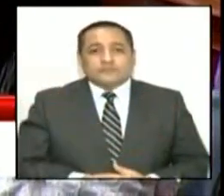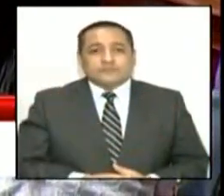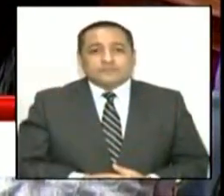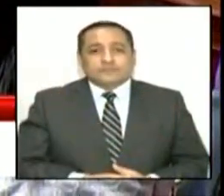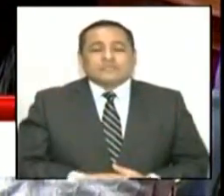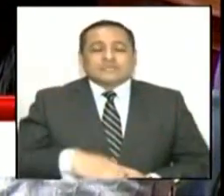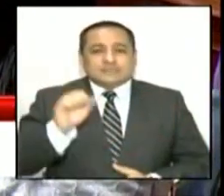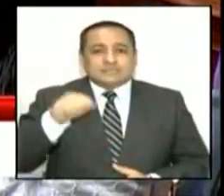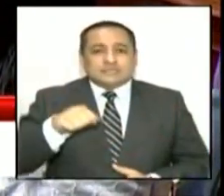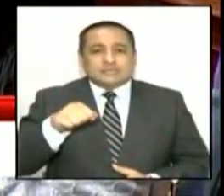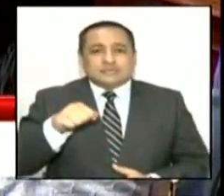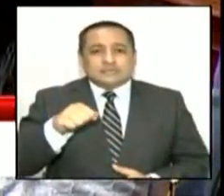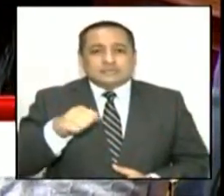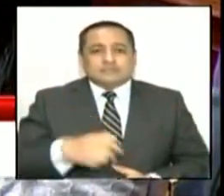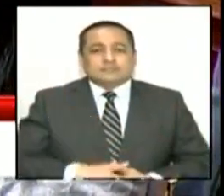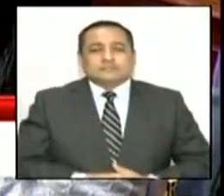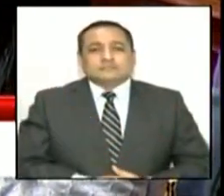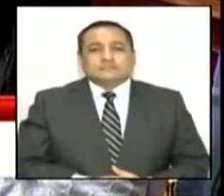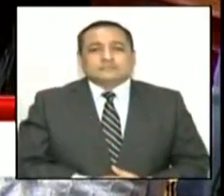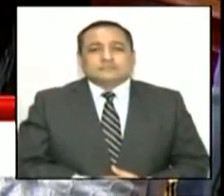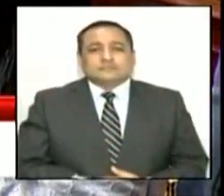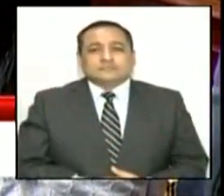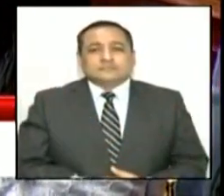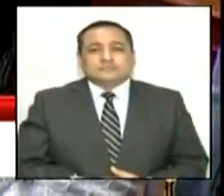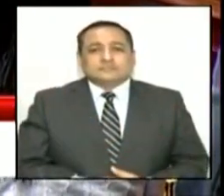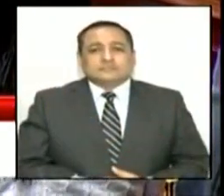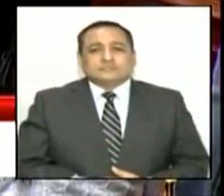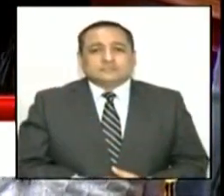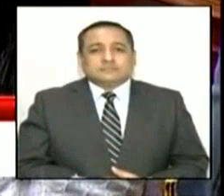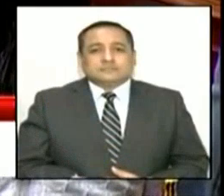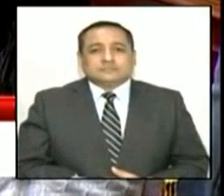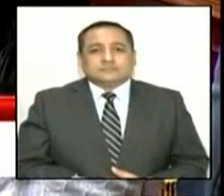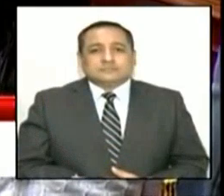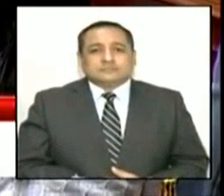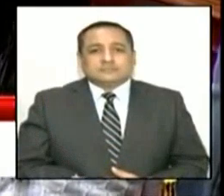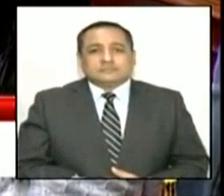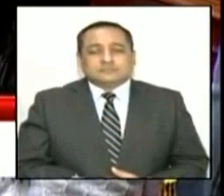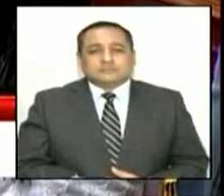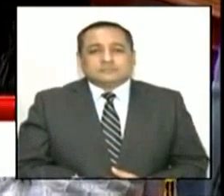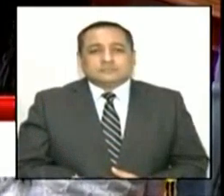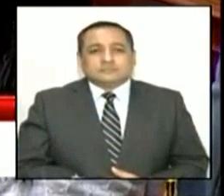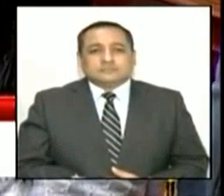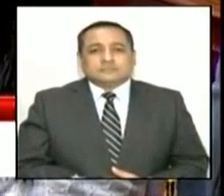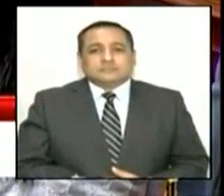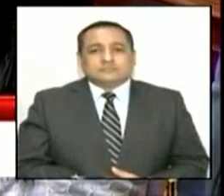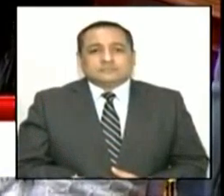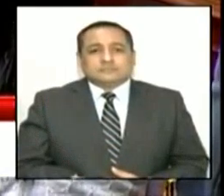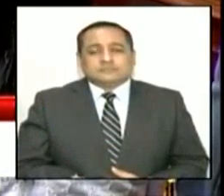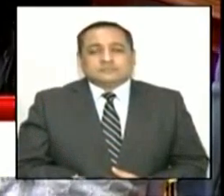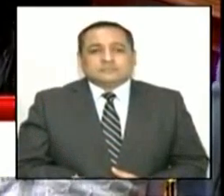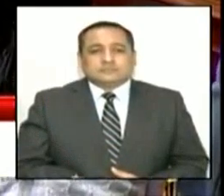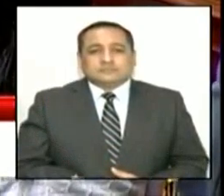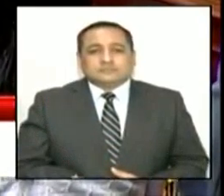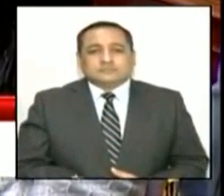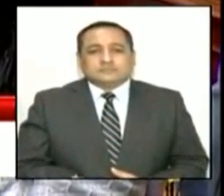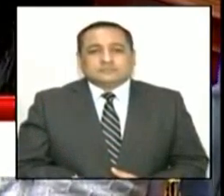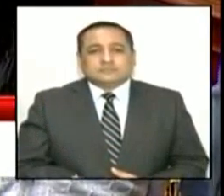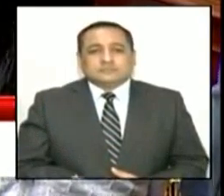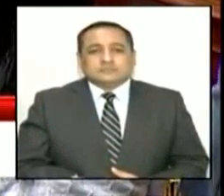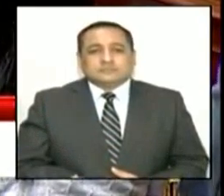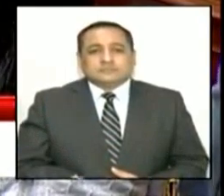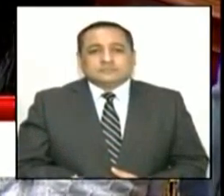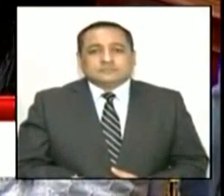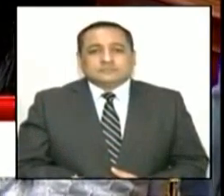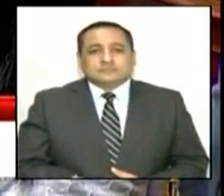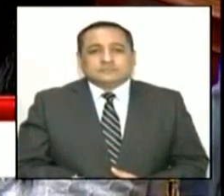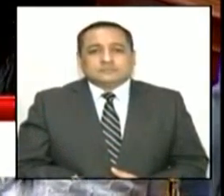2020-2021? Ari, llapan perusuyupi, llactamasikunapaj, warmipaj jaripaj, llapayankupaj, allinkausei